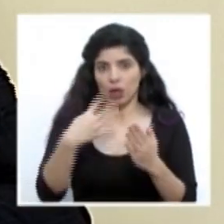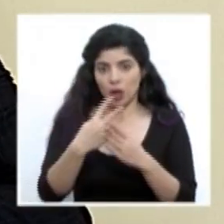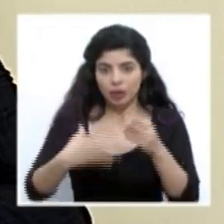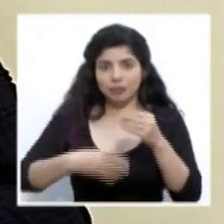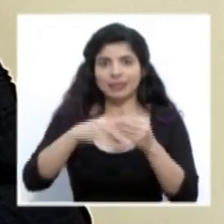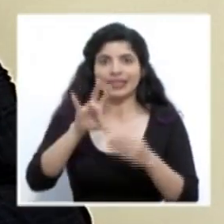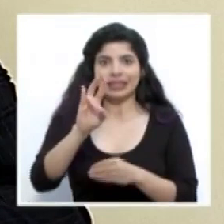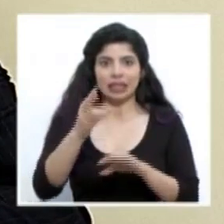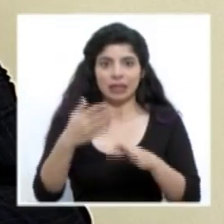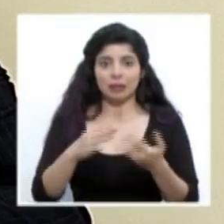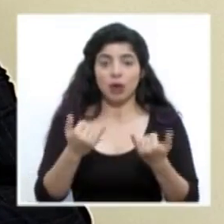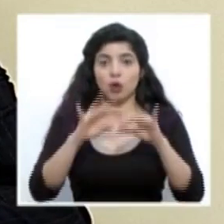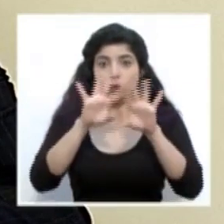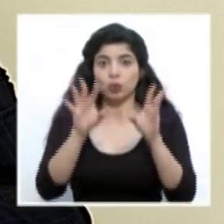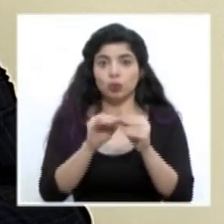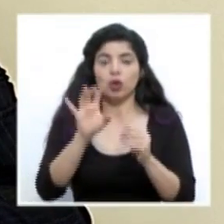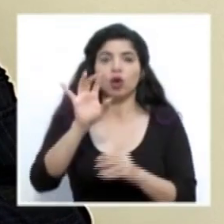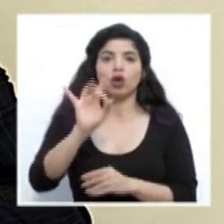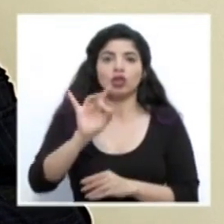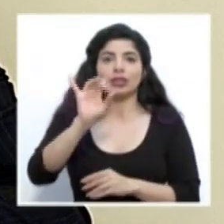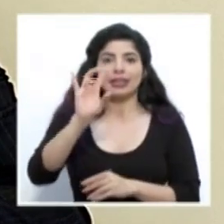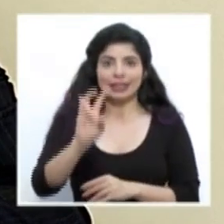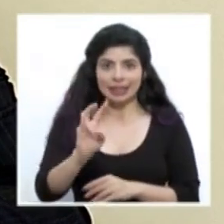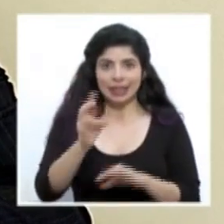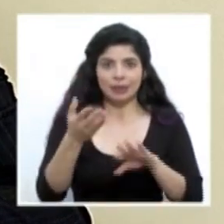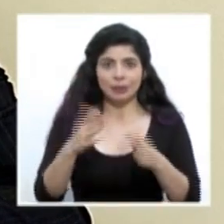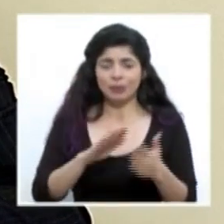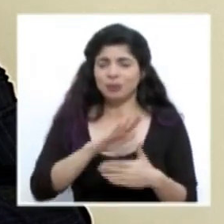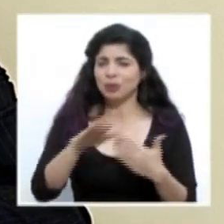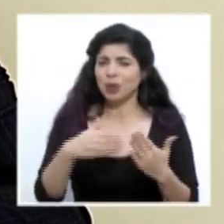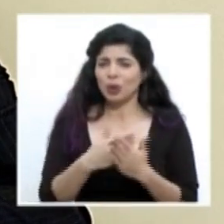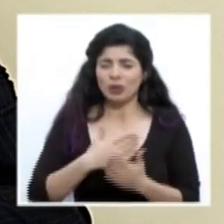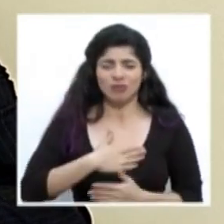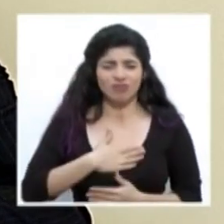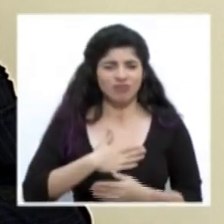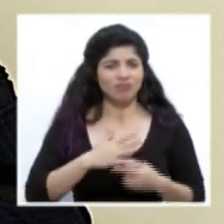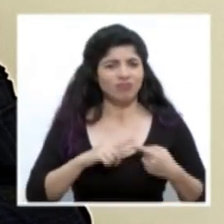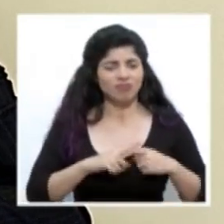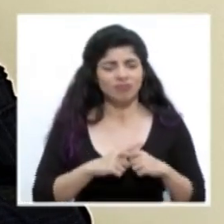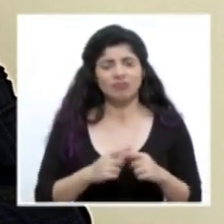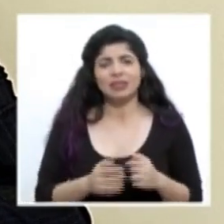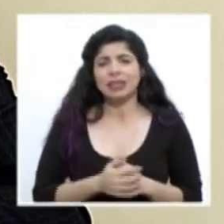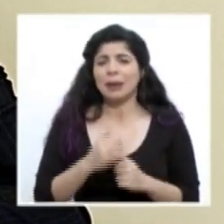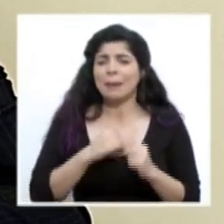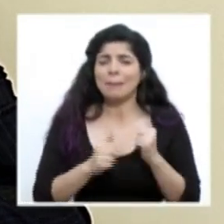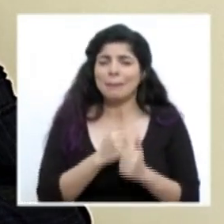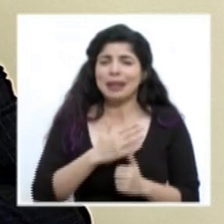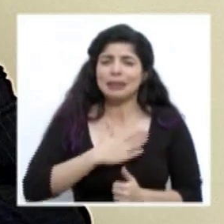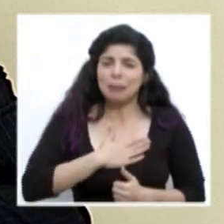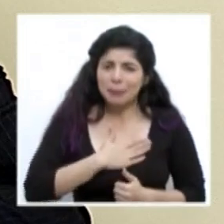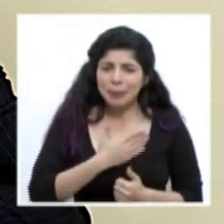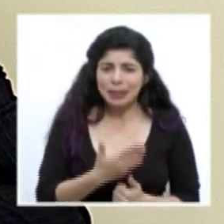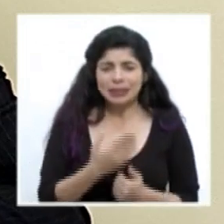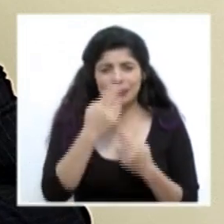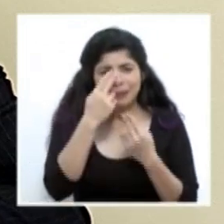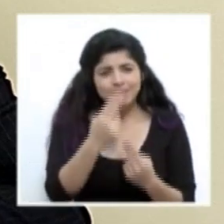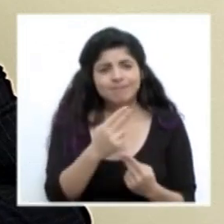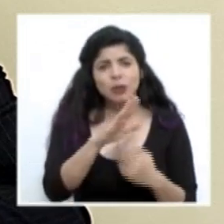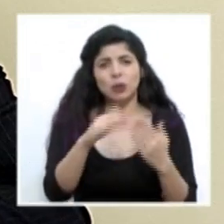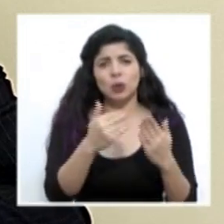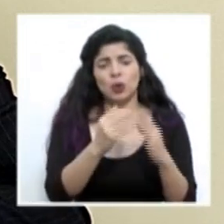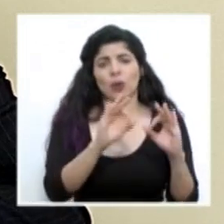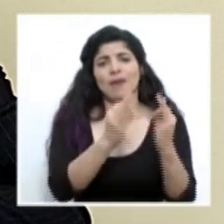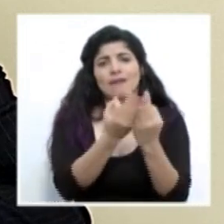llegamos a un total de 87 fallecimientos, todos muy lamentables. Nuestro más sentido pésame a todos